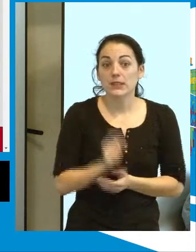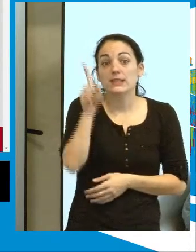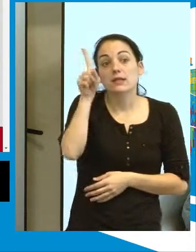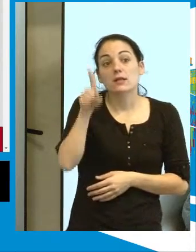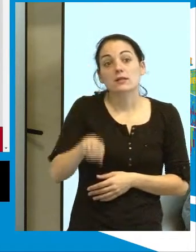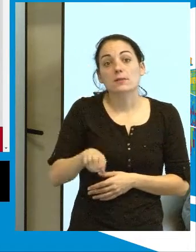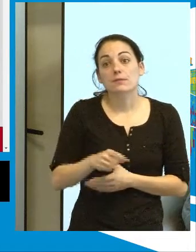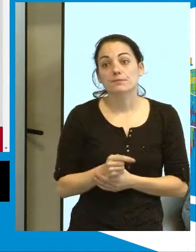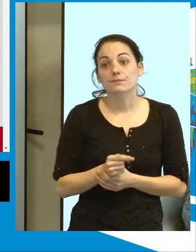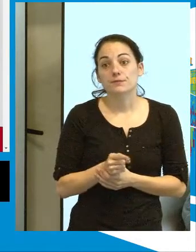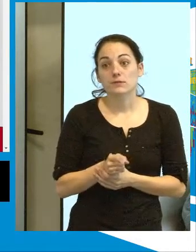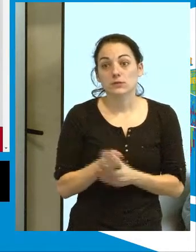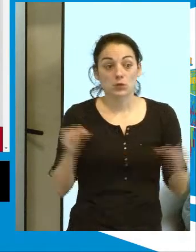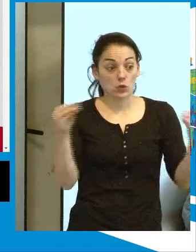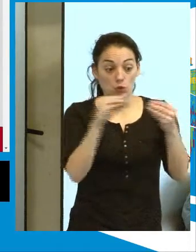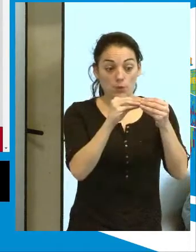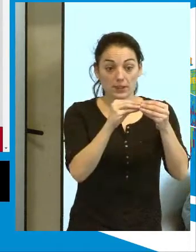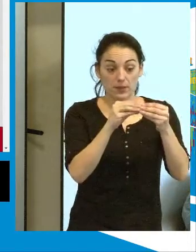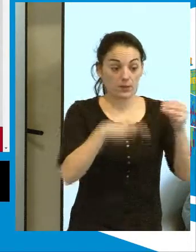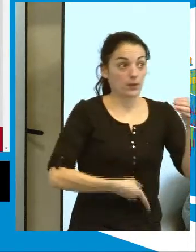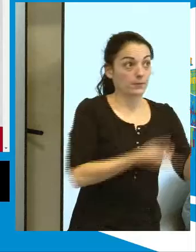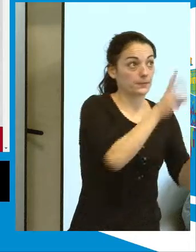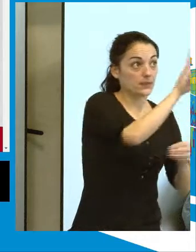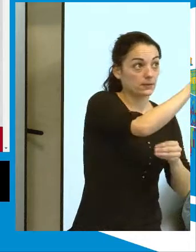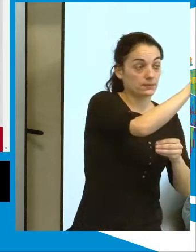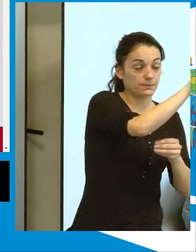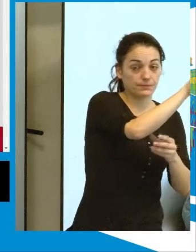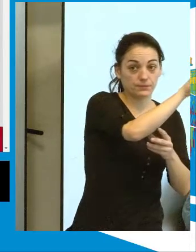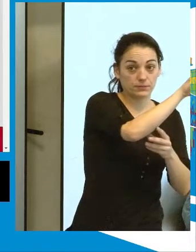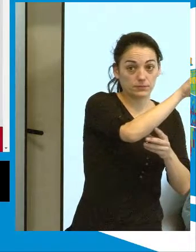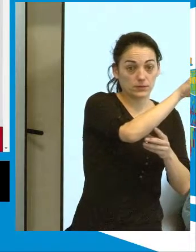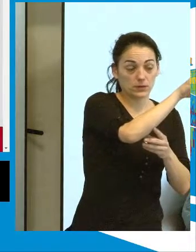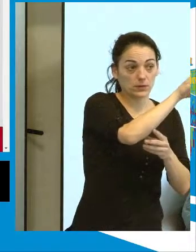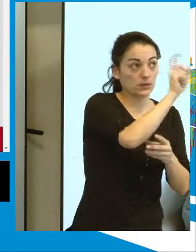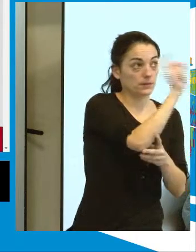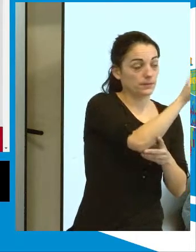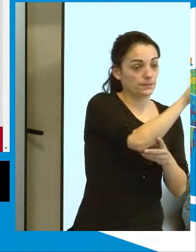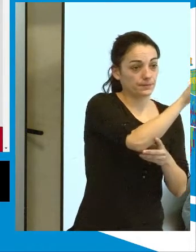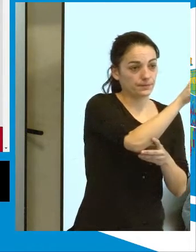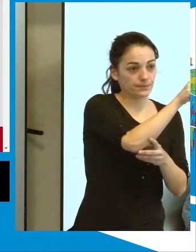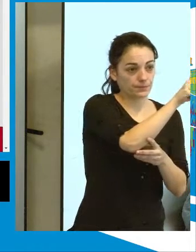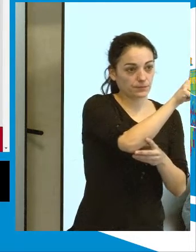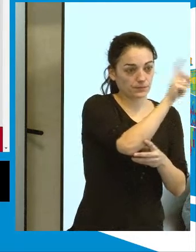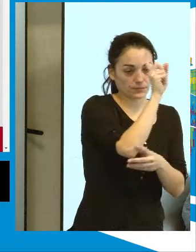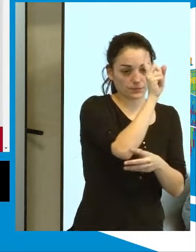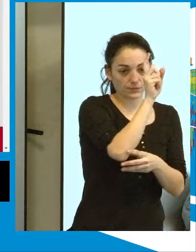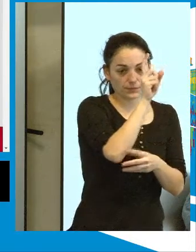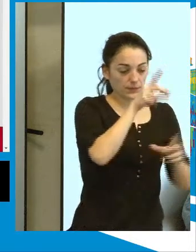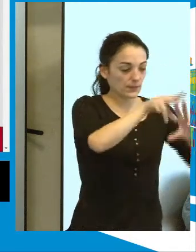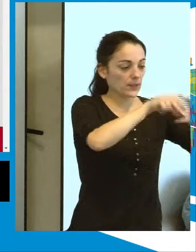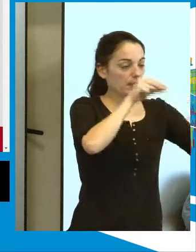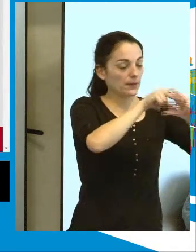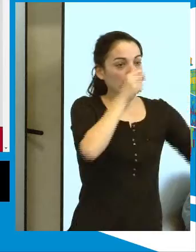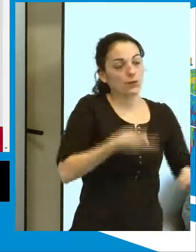podemos compatibilizarlo, por ejemplo, vamos al 3, pinchamos en el 3, vamos a pinchar en el vídeo, el